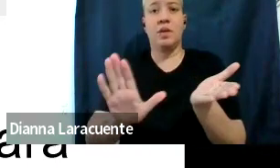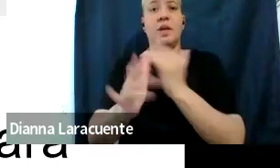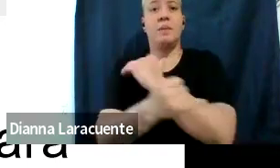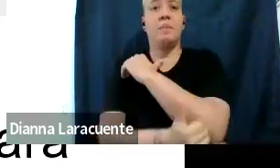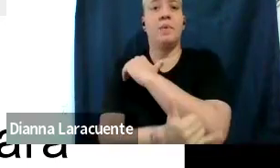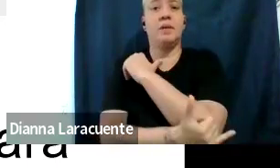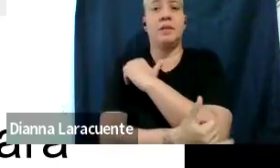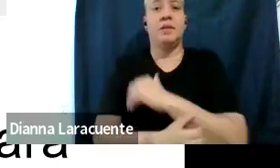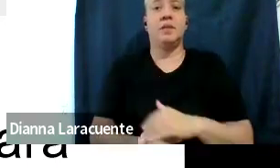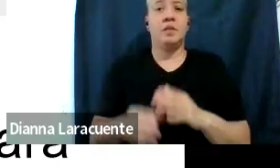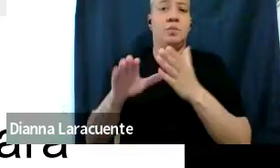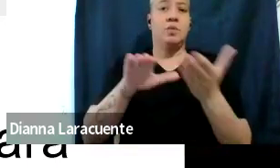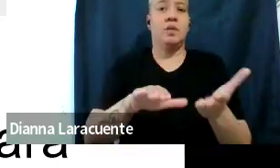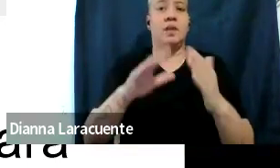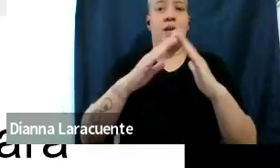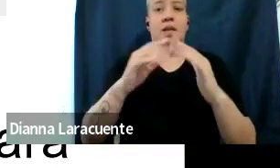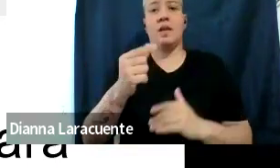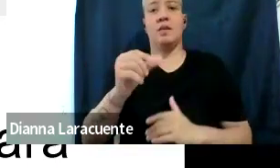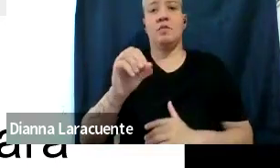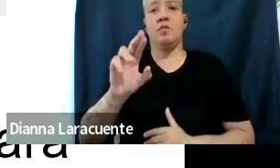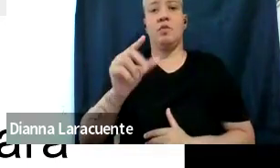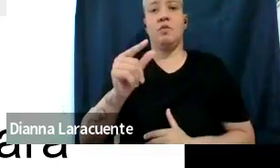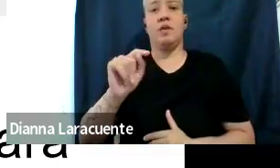muere en casa Giorgetti. Sigue pasando la página,